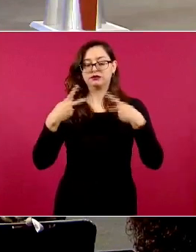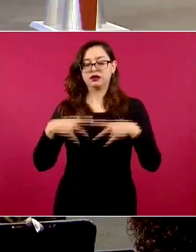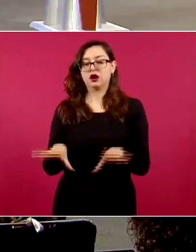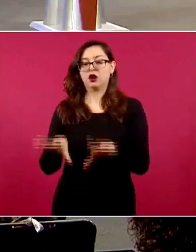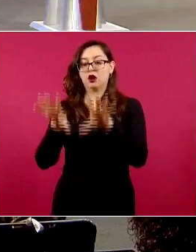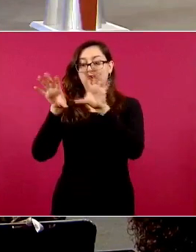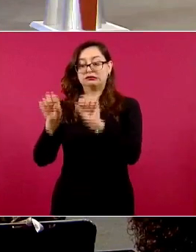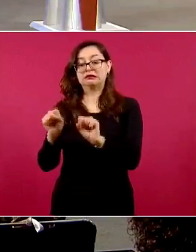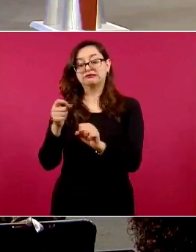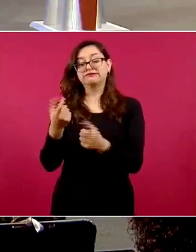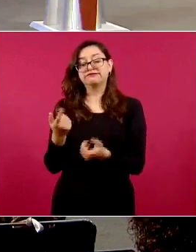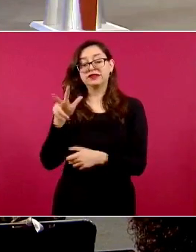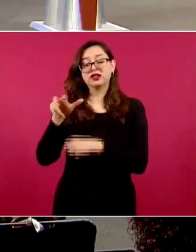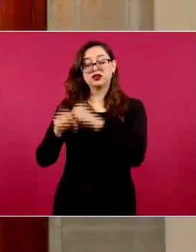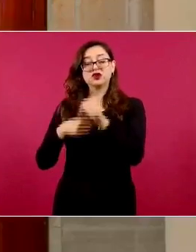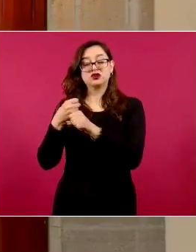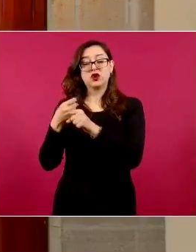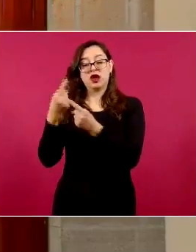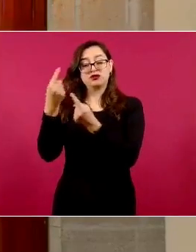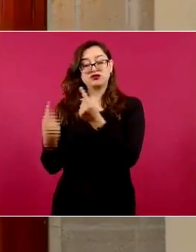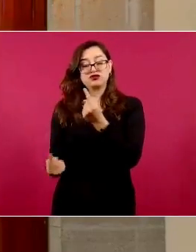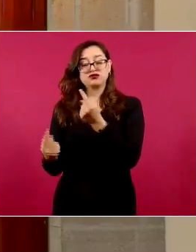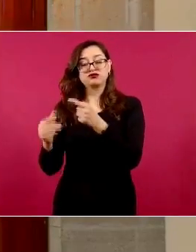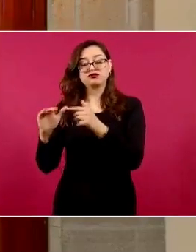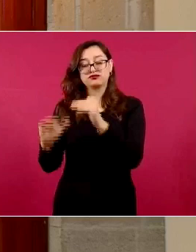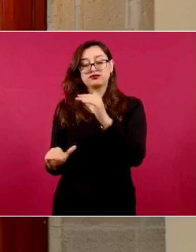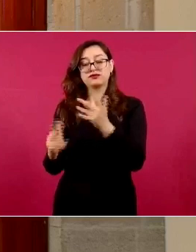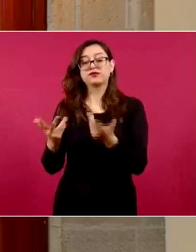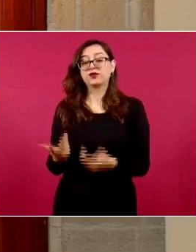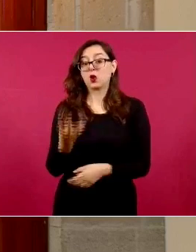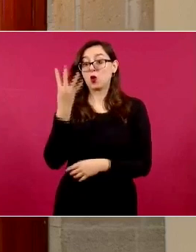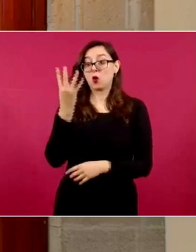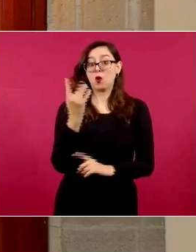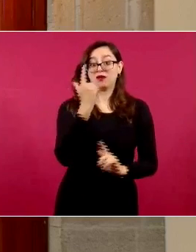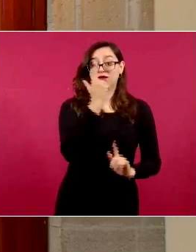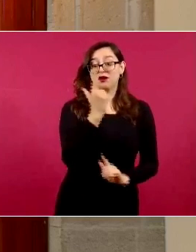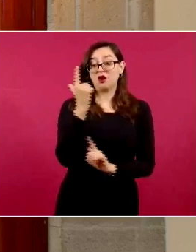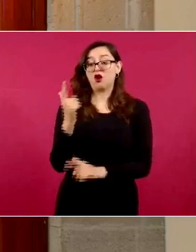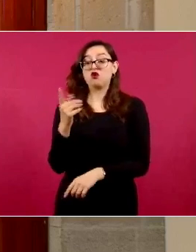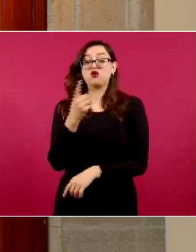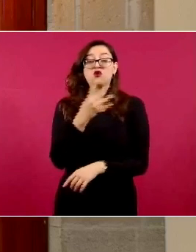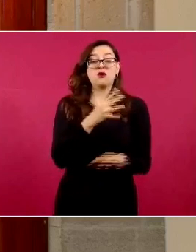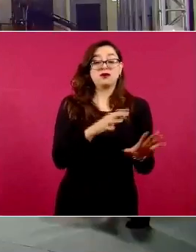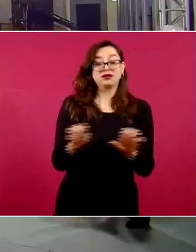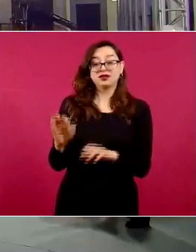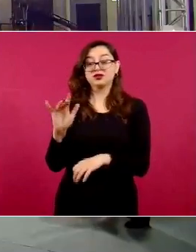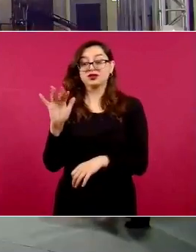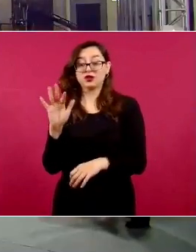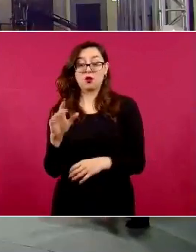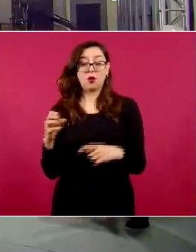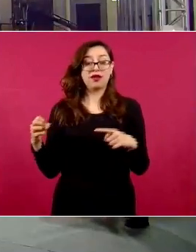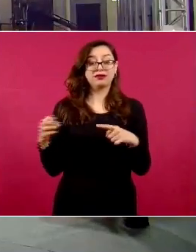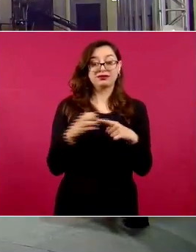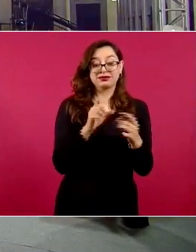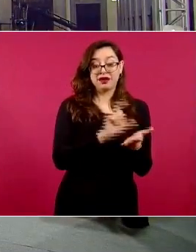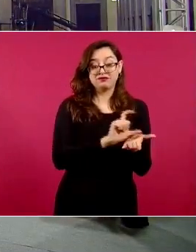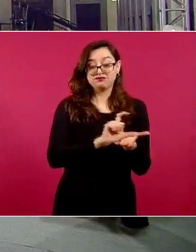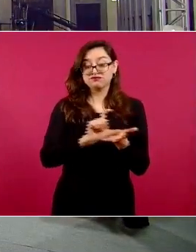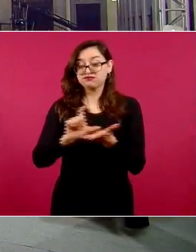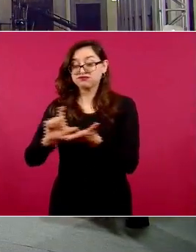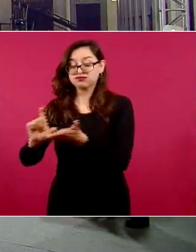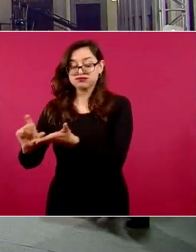un menor de edad con 4 armas largas, 980 cartuchos, chalecos tácticos, placas